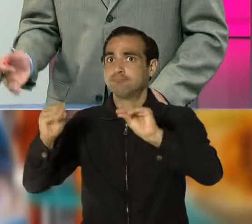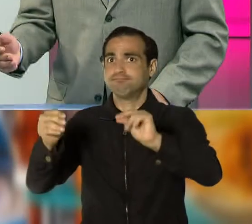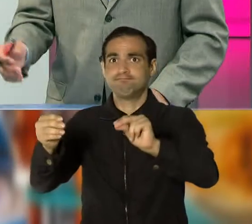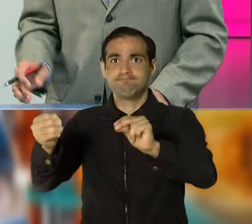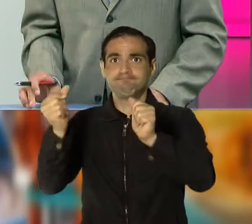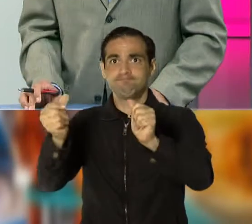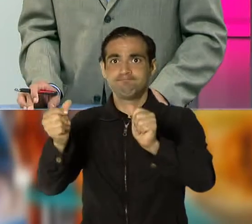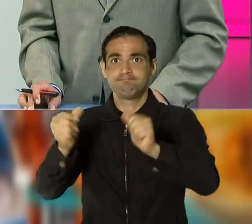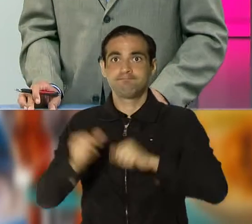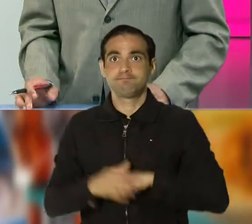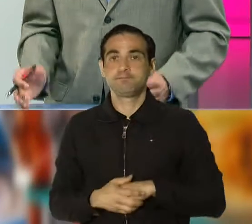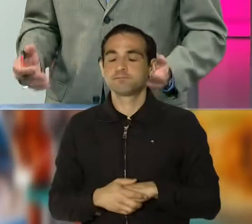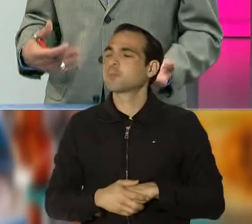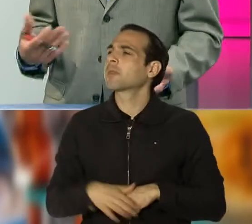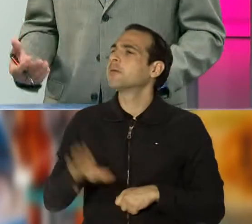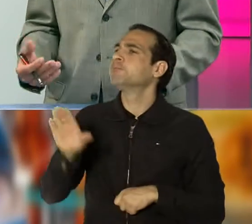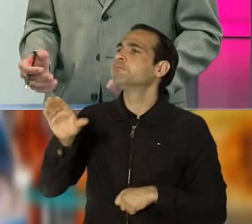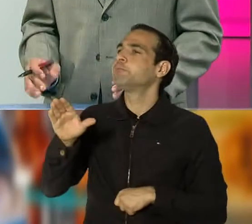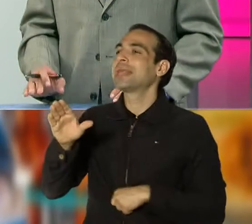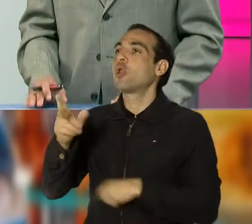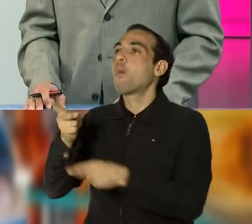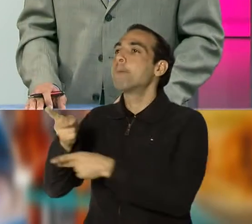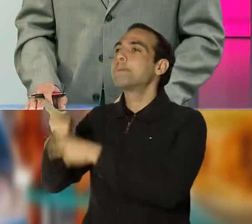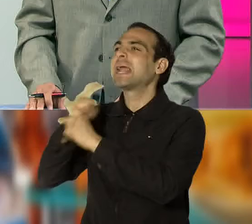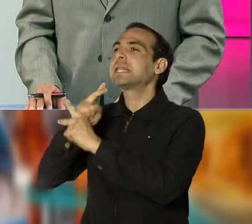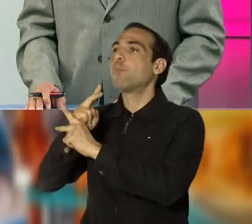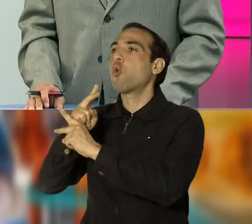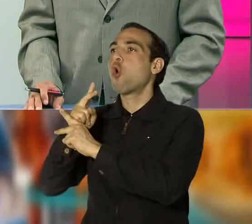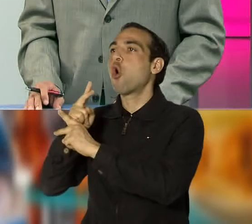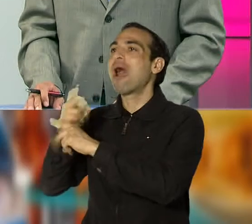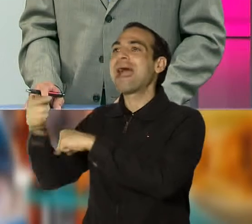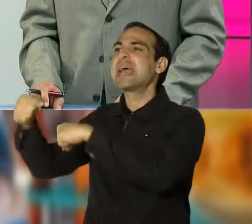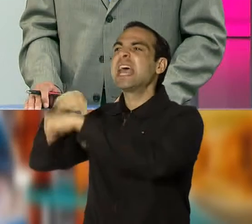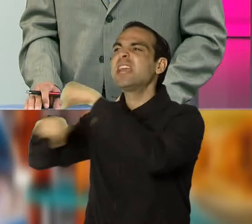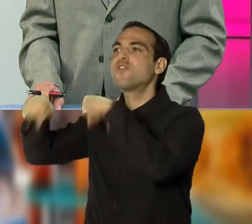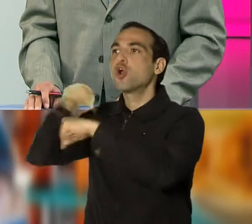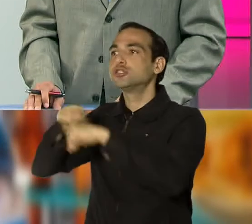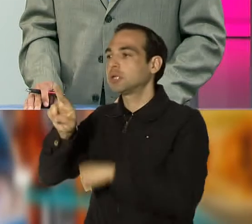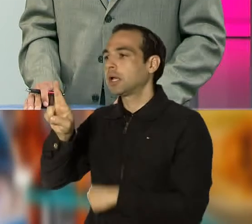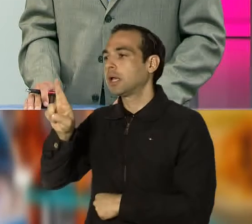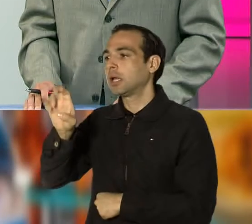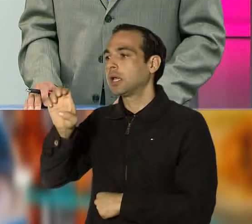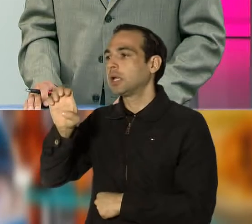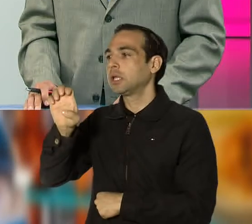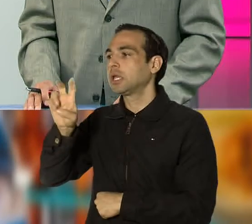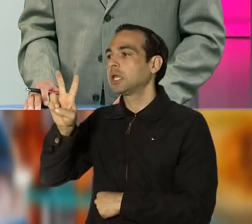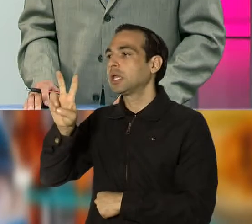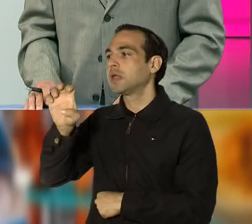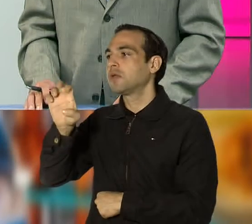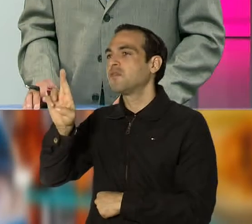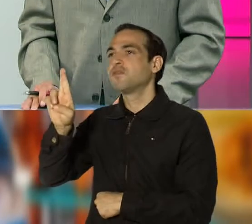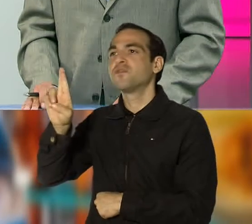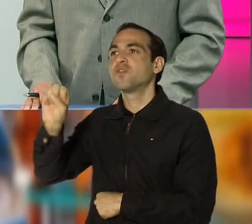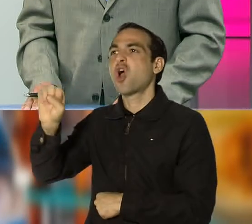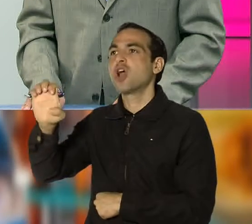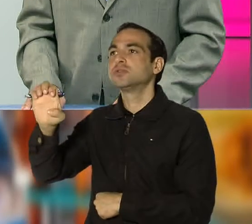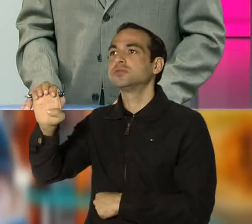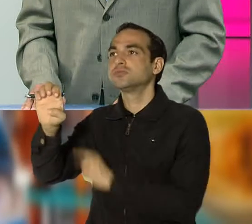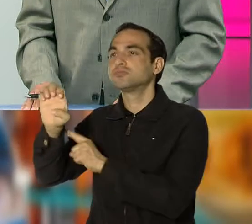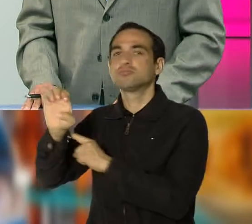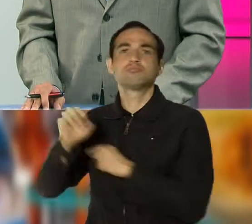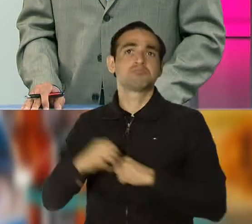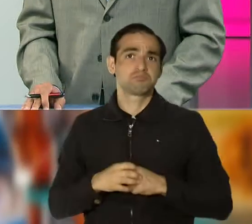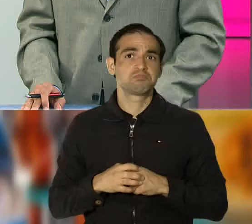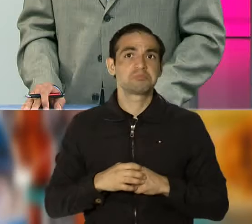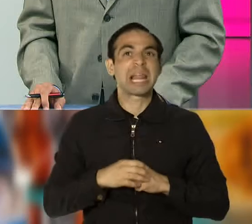¿Y el asunto de los reverse? ¿Cómo ha estado funcionando durante la pandemia? Los reverse han mermado. Las regulaciones y las